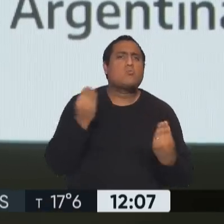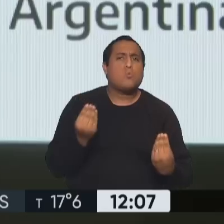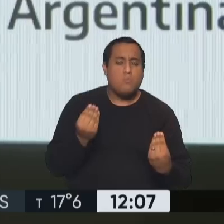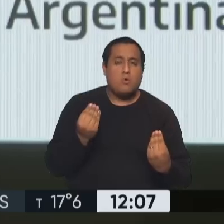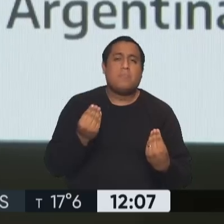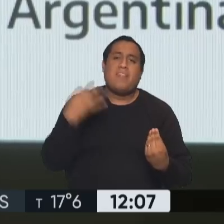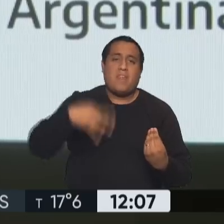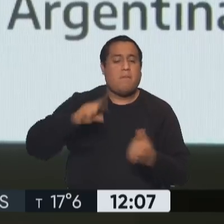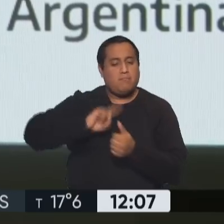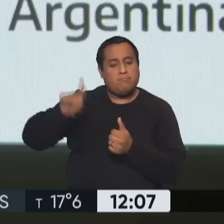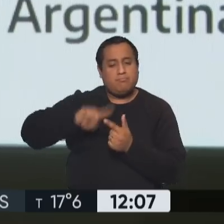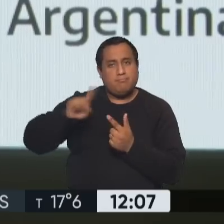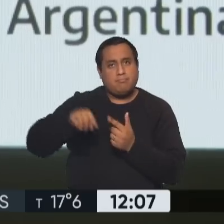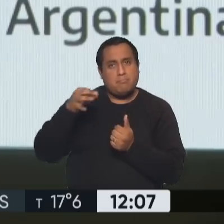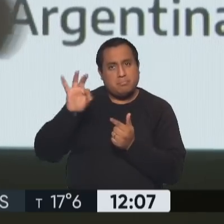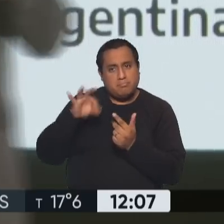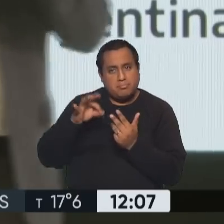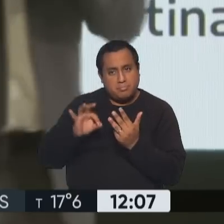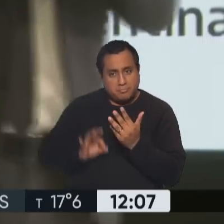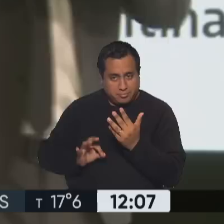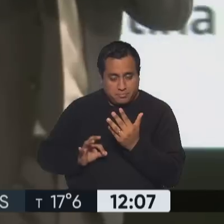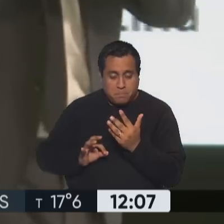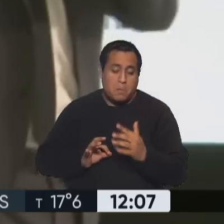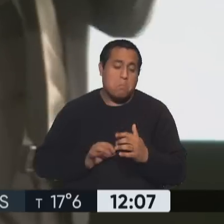que alcanzar. Primero,